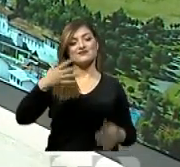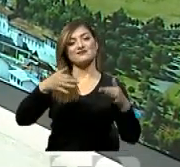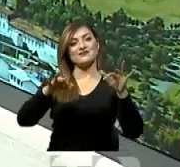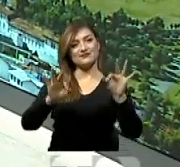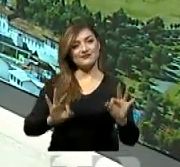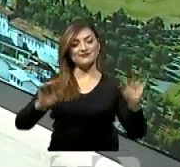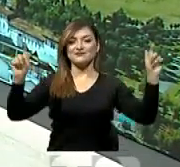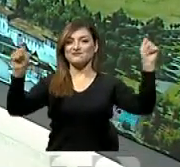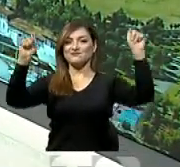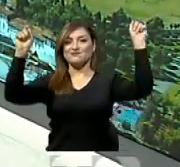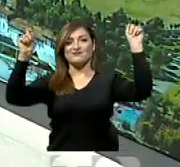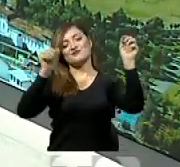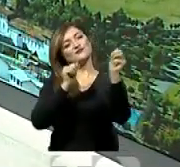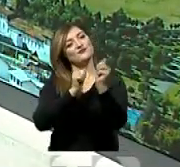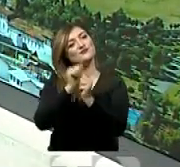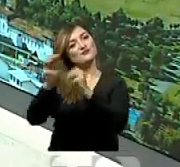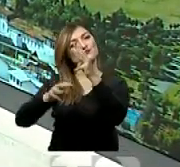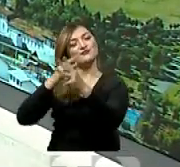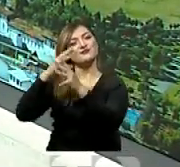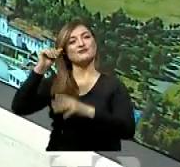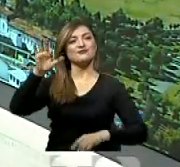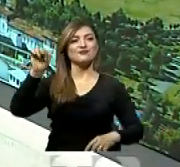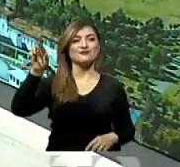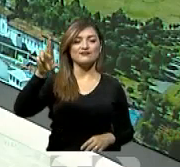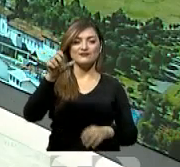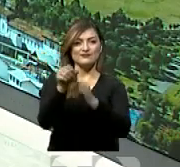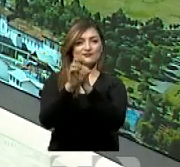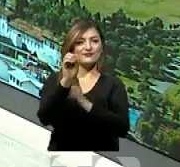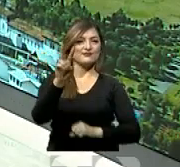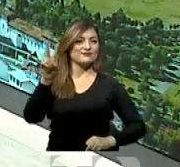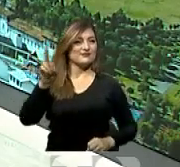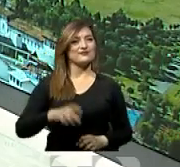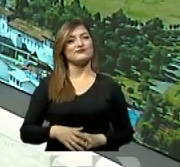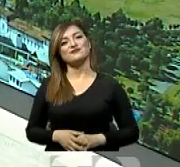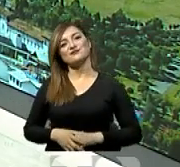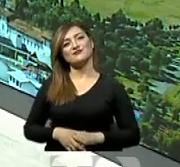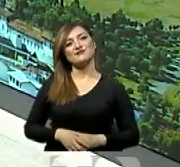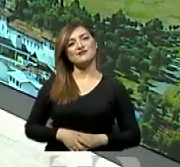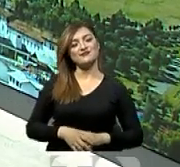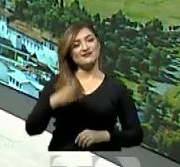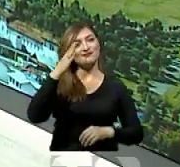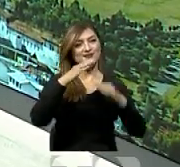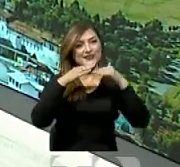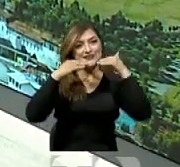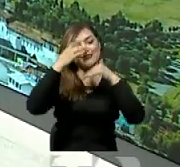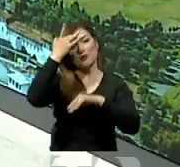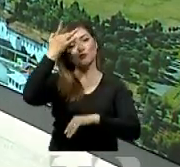oficialmente celebrar nuestra clasificación a Qatar 2022. ¿Qué tal, Lisa? Ya adivinas por qué es esta sonrisita.